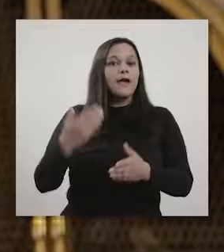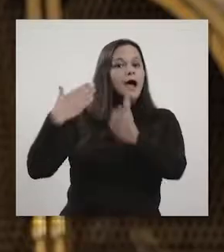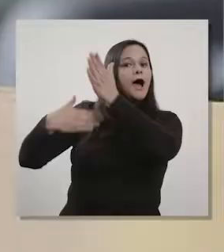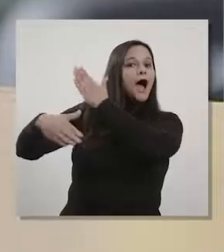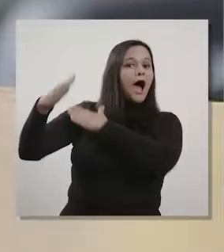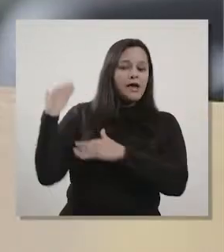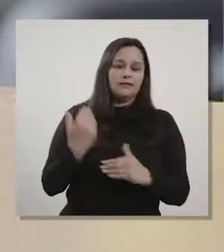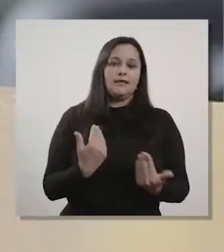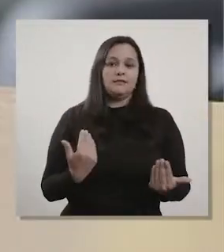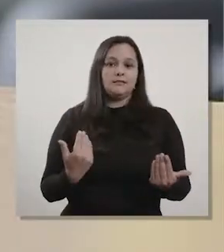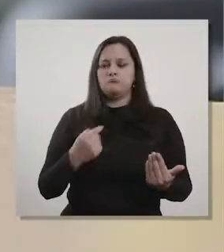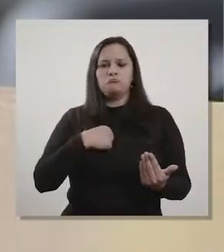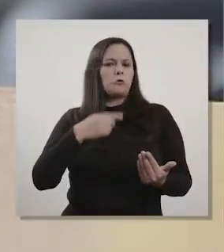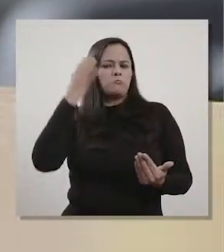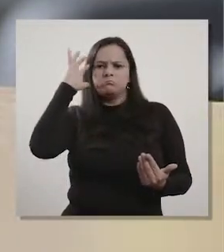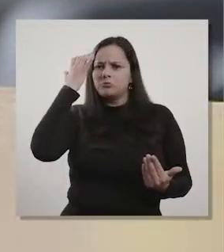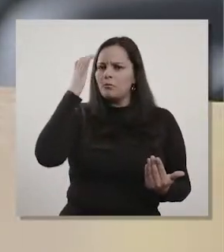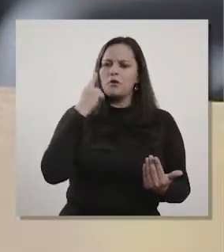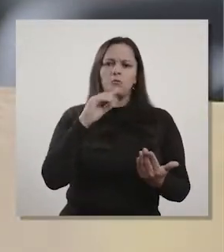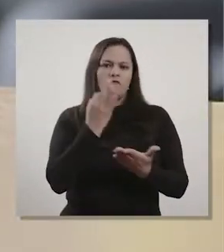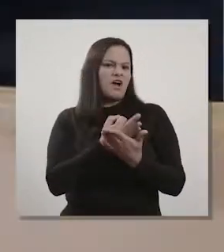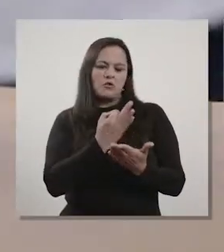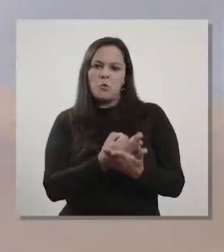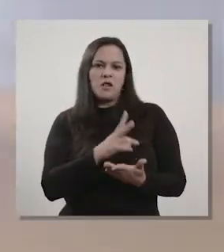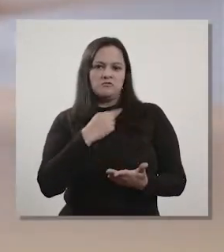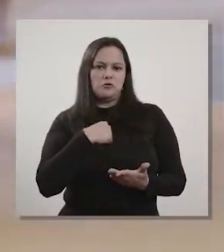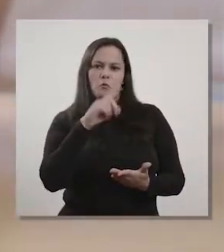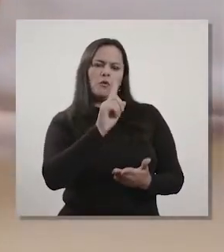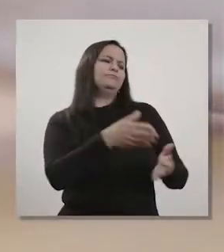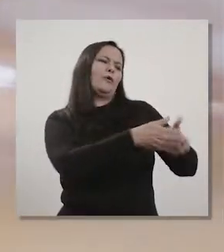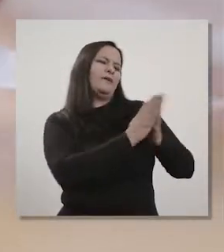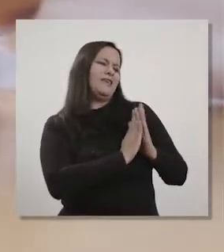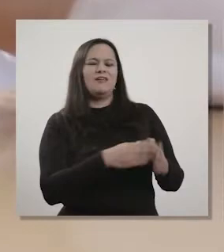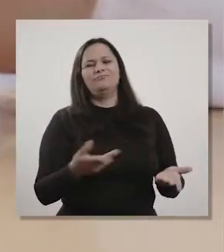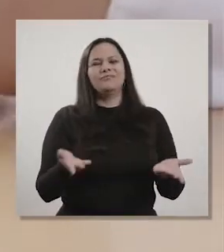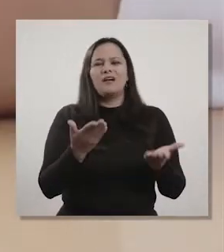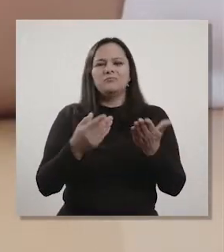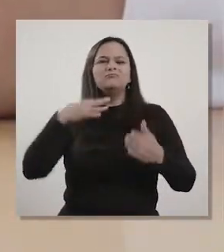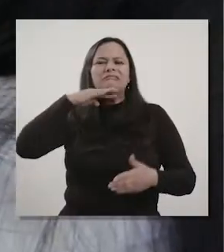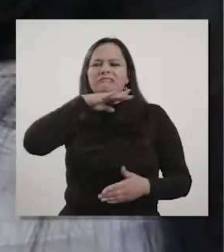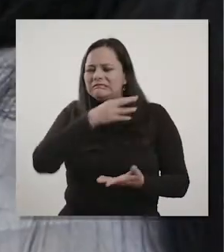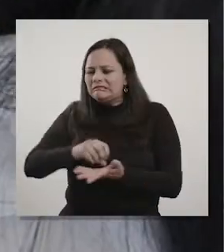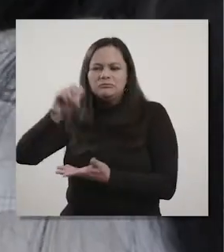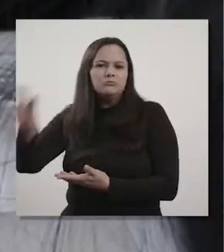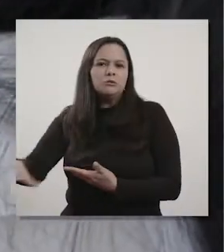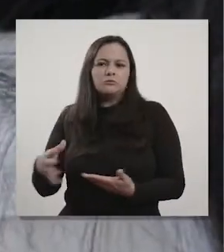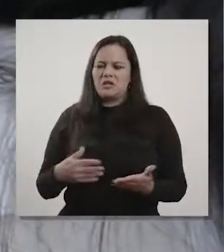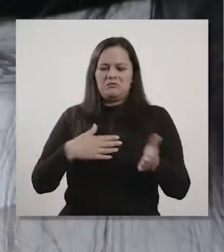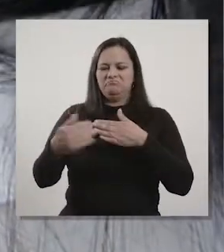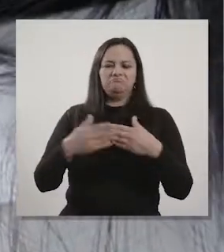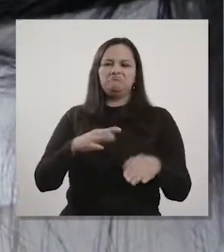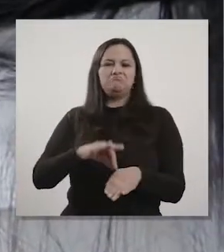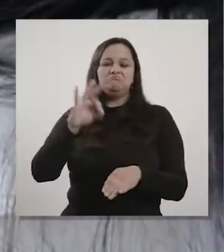caso. Yo antes no me preocupaba por mis facturas, no las exigía y si las tenía las botaba. A veces no